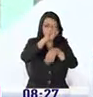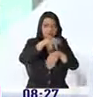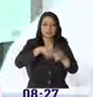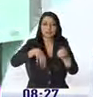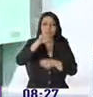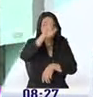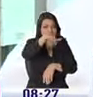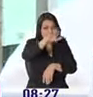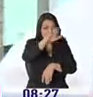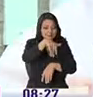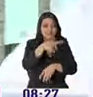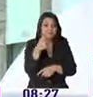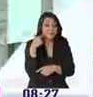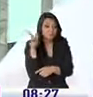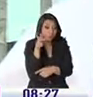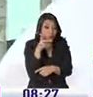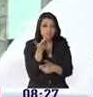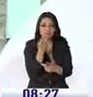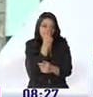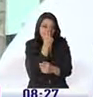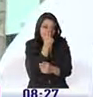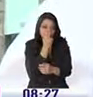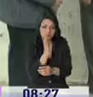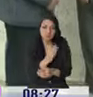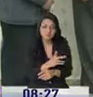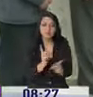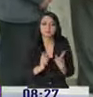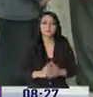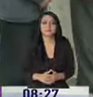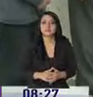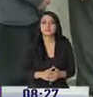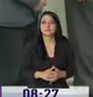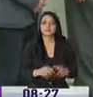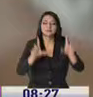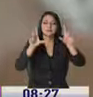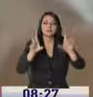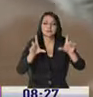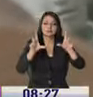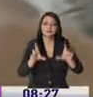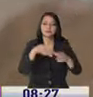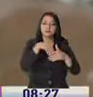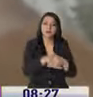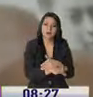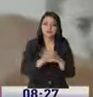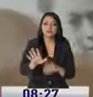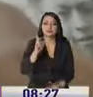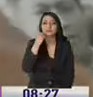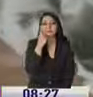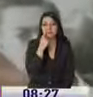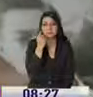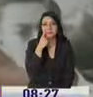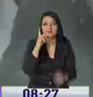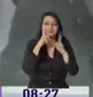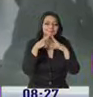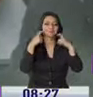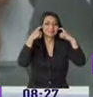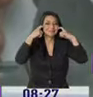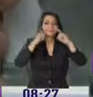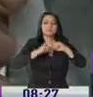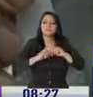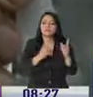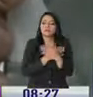acá, escuchen este cacho. Unas cuantas fotos guarda Enrique del Torito, una sonrisa amplia, pero más que todo un